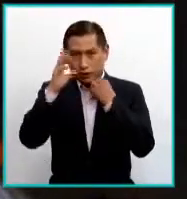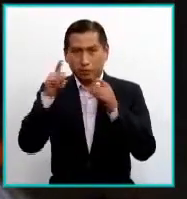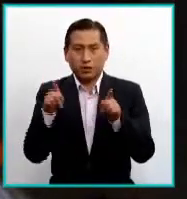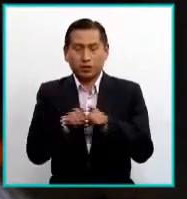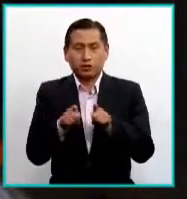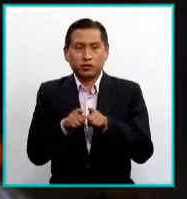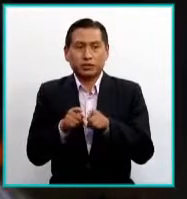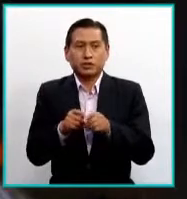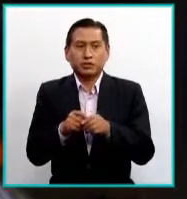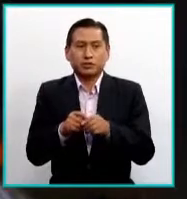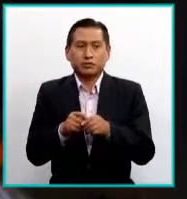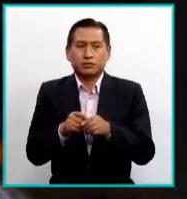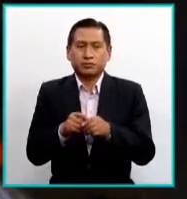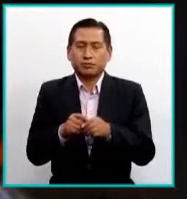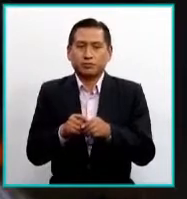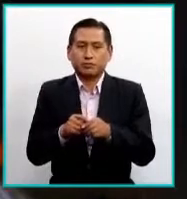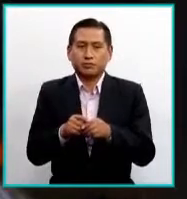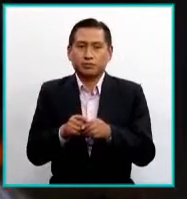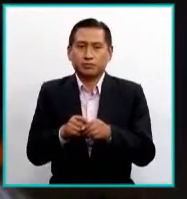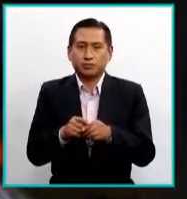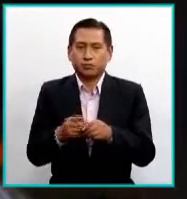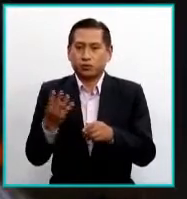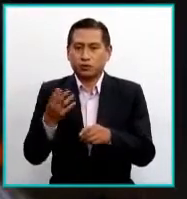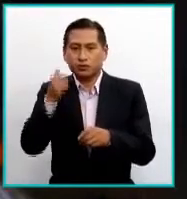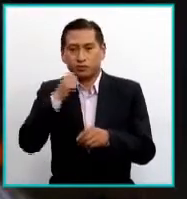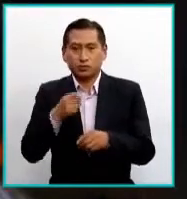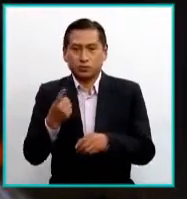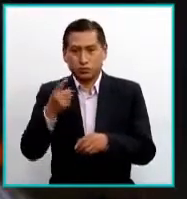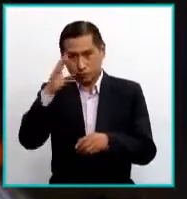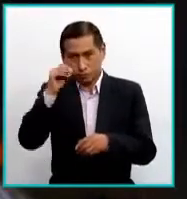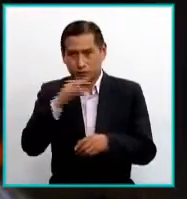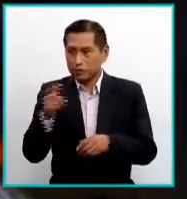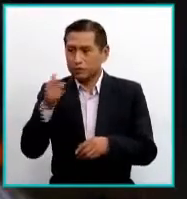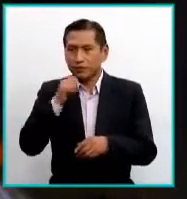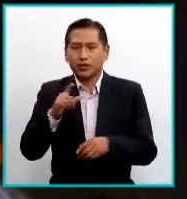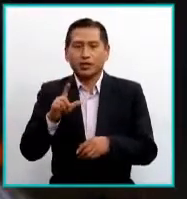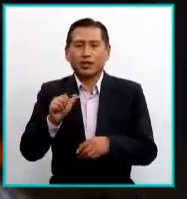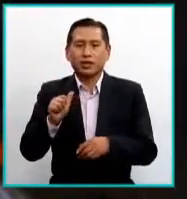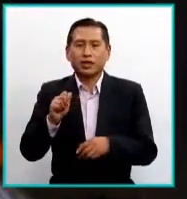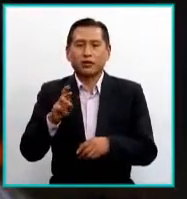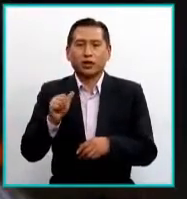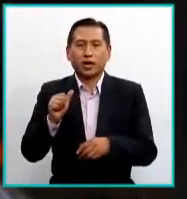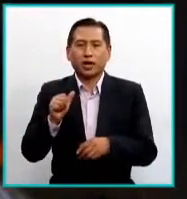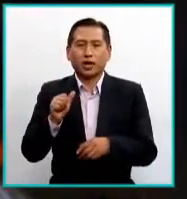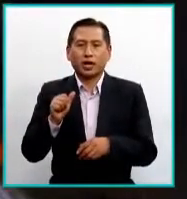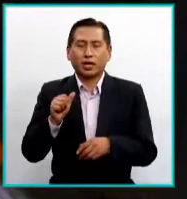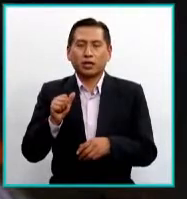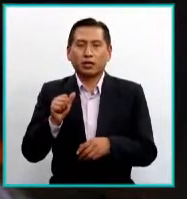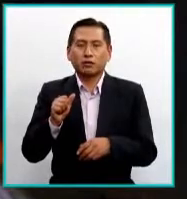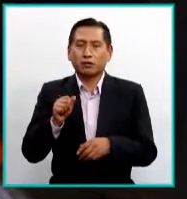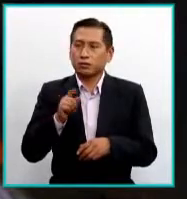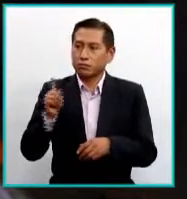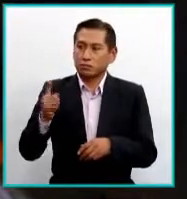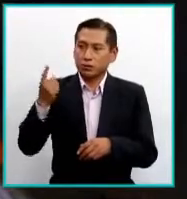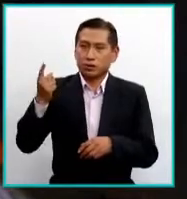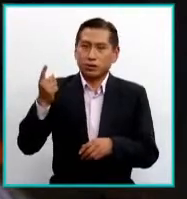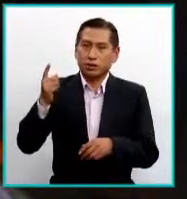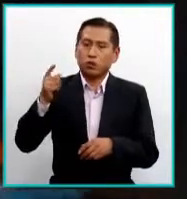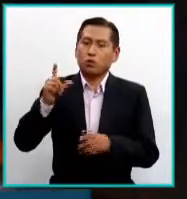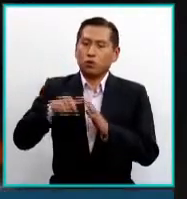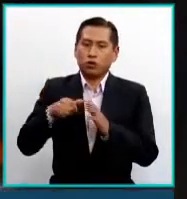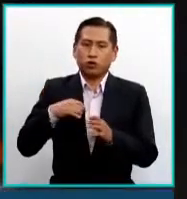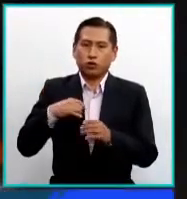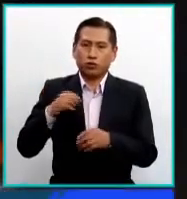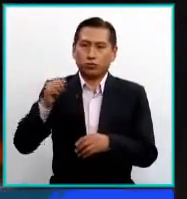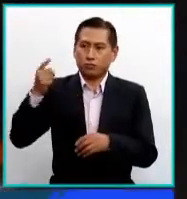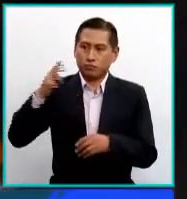hermanos. Ya. 4 chicas y un chico. Pero la Laura y yo somos, o sea, yo soy la menor y ella es la que viene antes. La que digamos, te sigue. ¿No? Entonces, como,